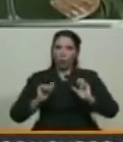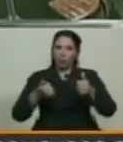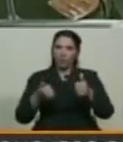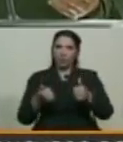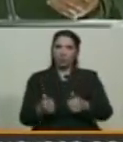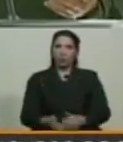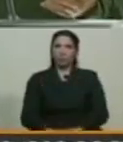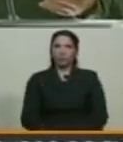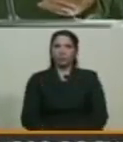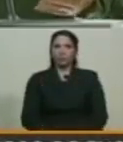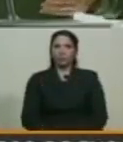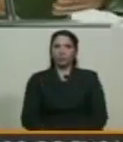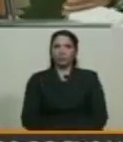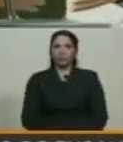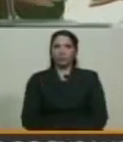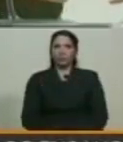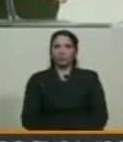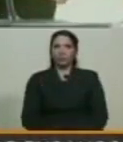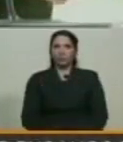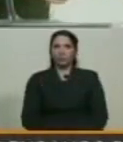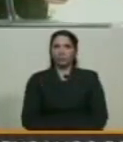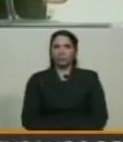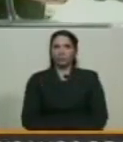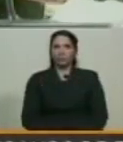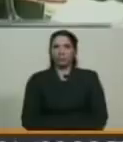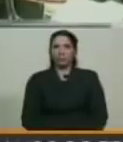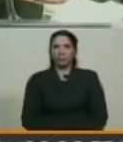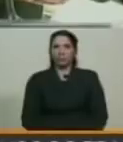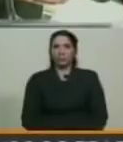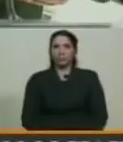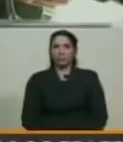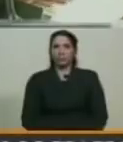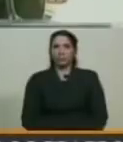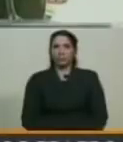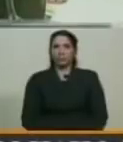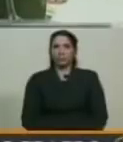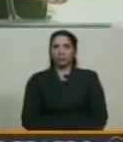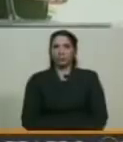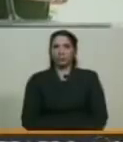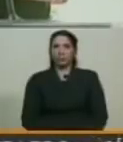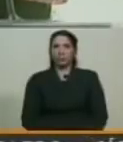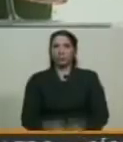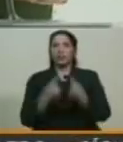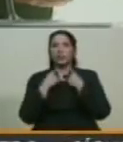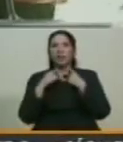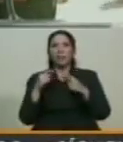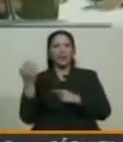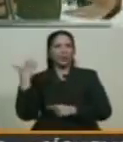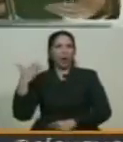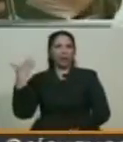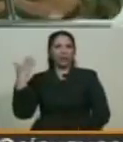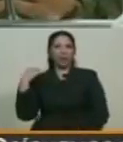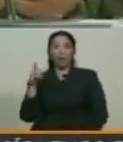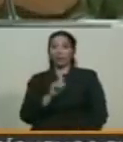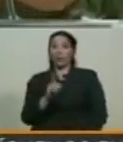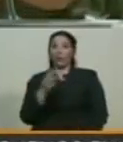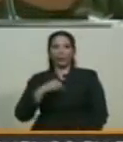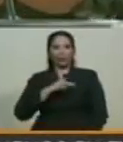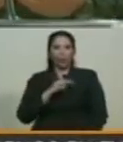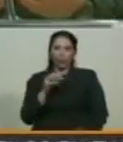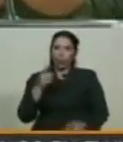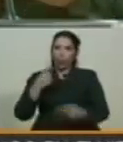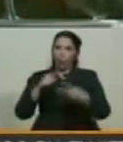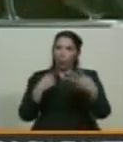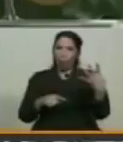nuevo comienzo. Y no es que lo que hayamos hecho quedó atrás o se haya perdido, no. Hay cosas que por supuesto